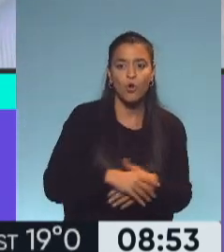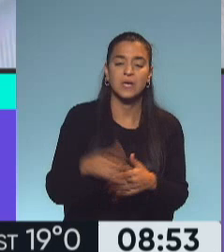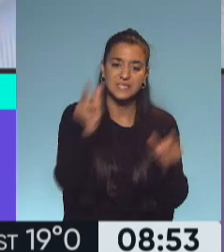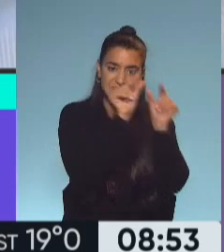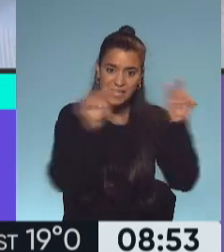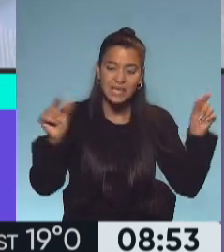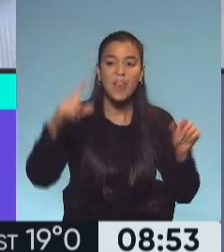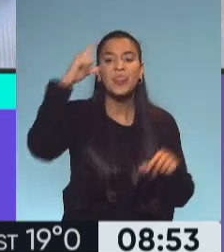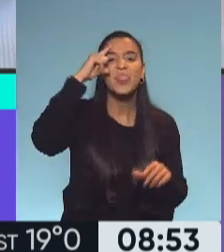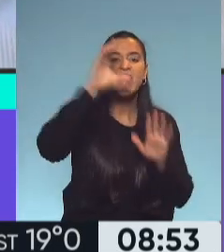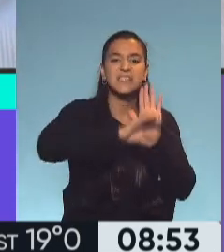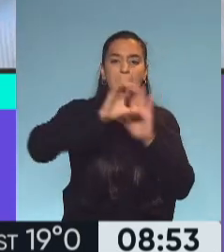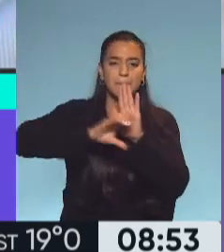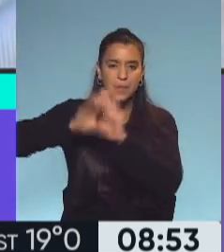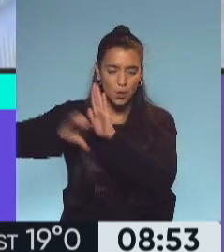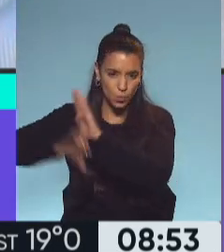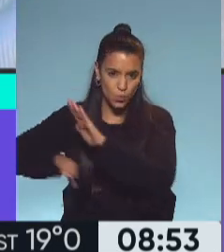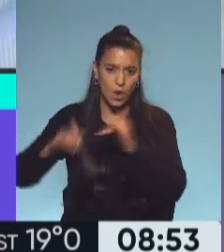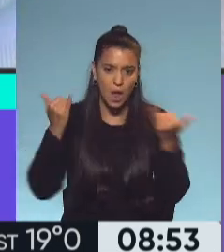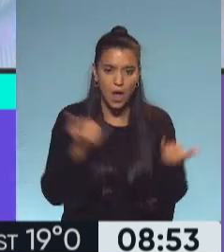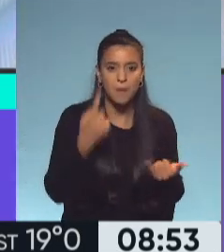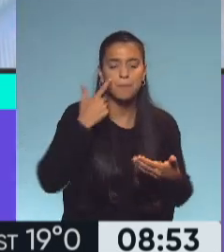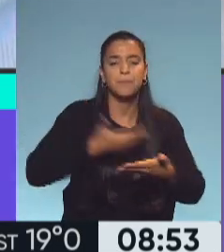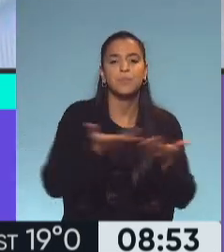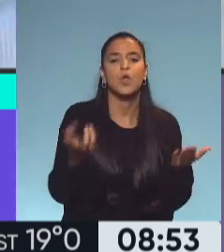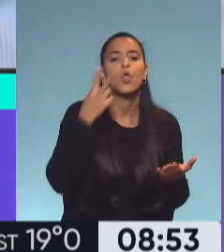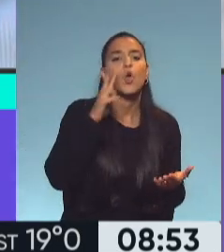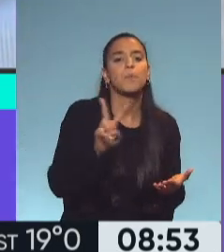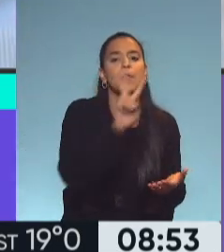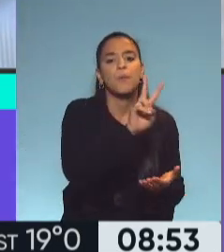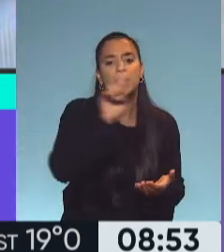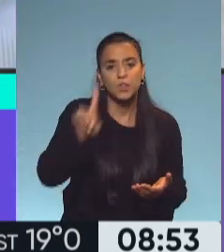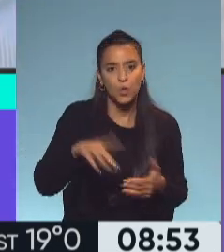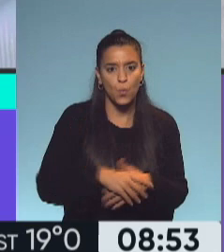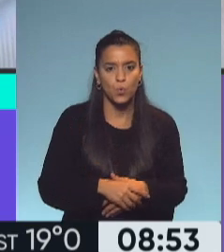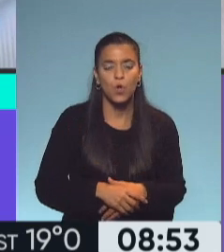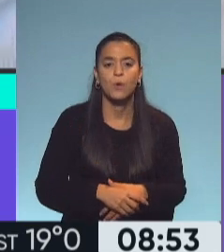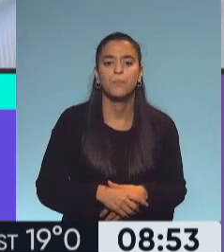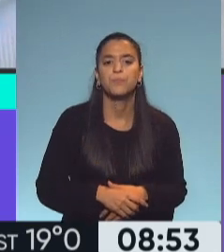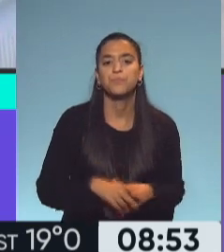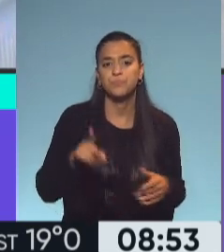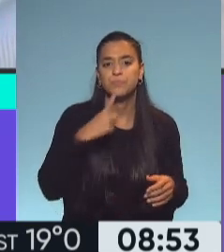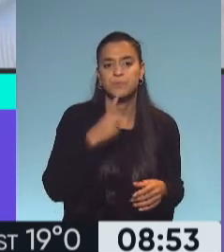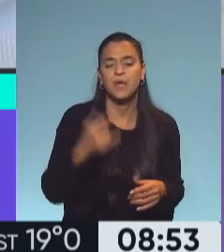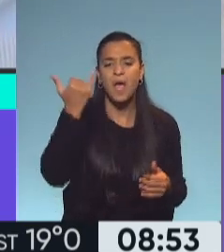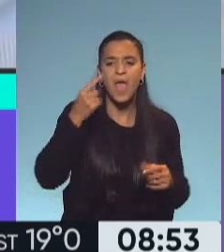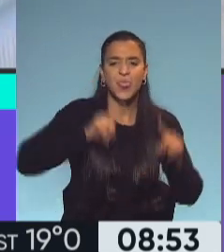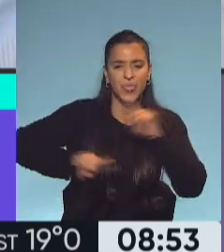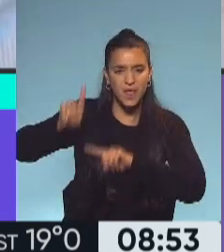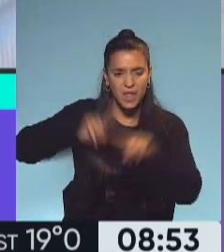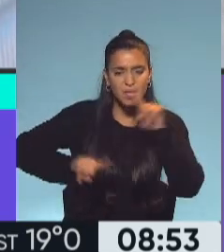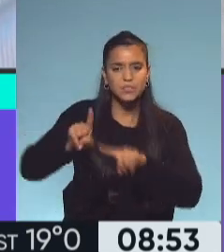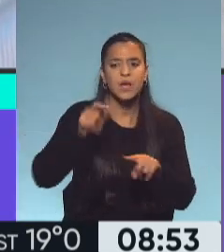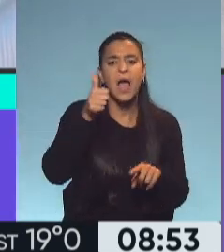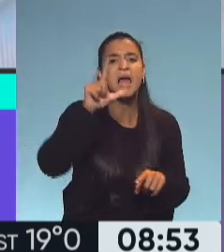de 10 episodios que van a presentar durante el 2021 y que viene con dirección de